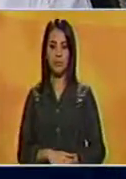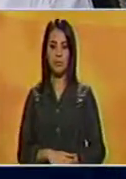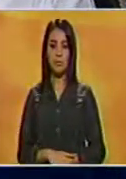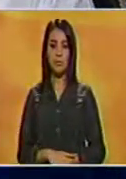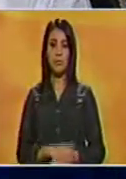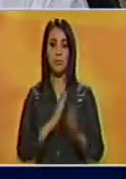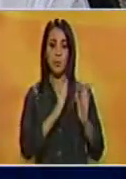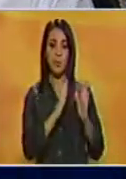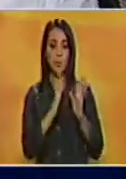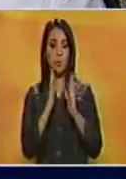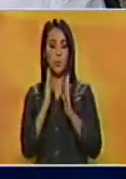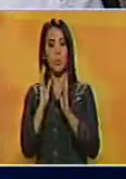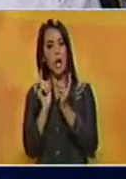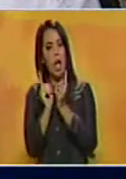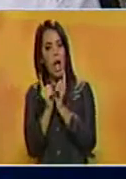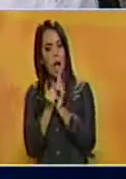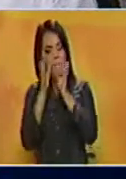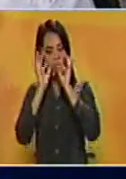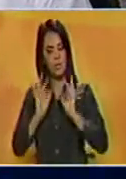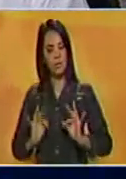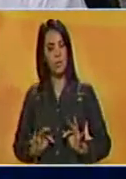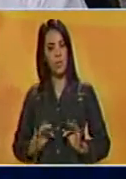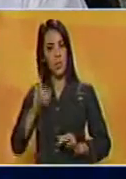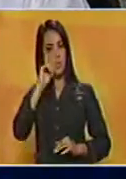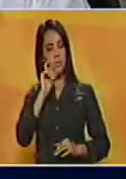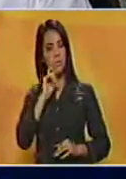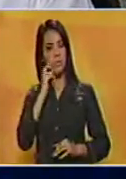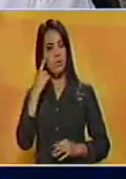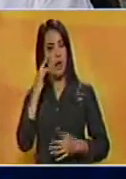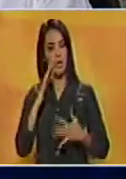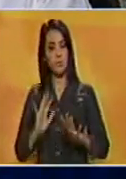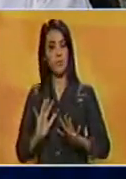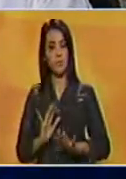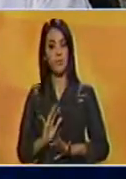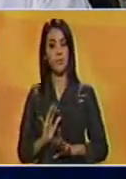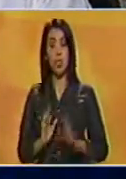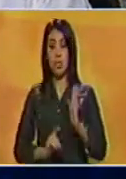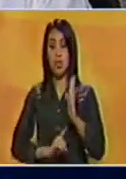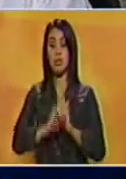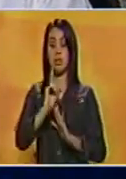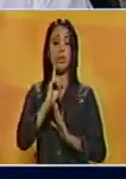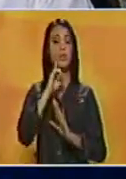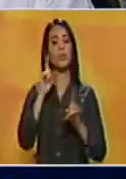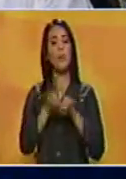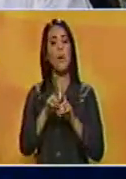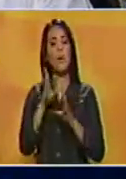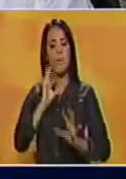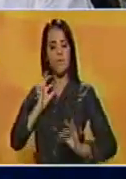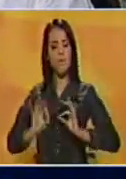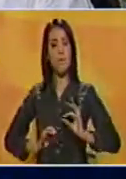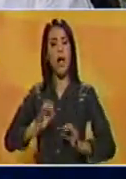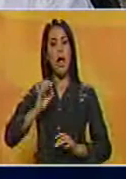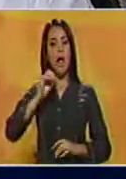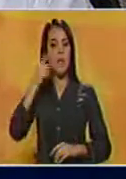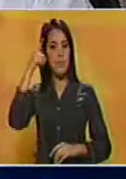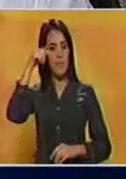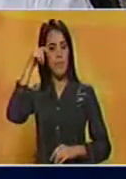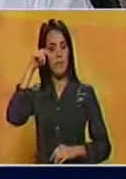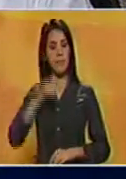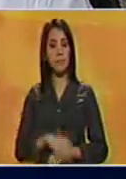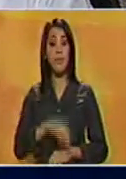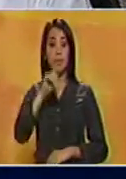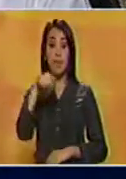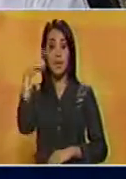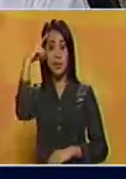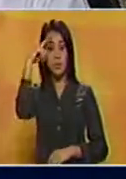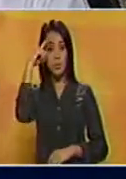cambios fisiológicos del embarazo, la paciente gestante está más propensa a desarrollar infecciones urinarias. También descartar infecciones